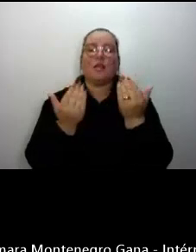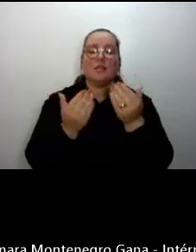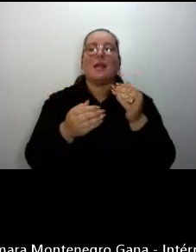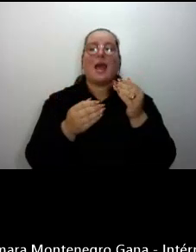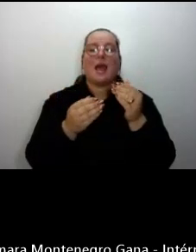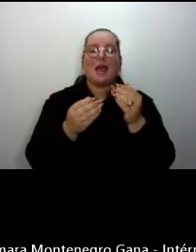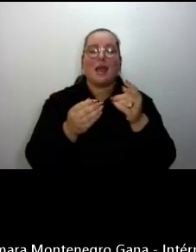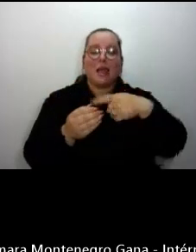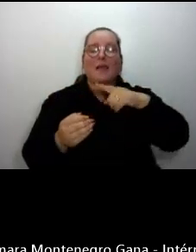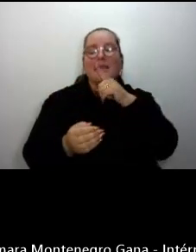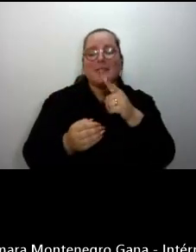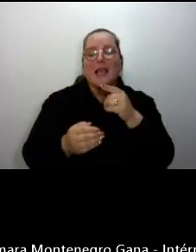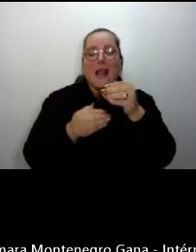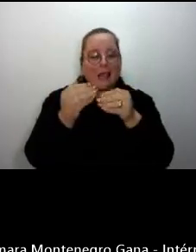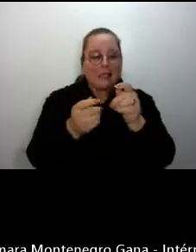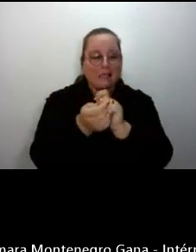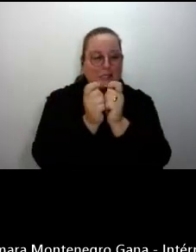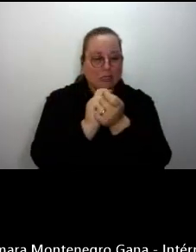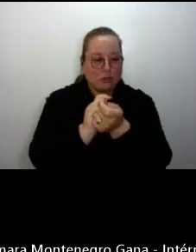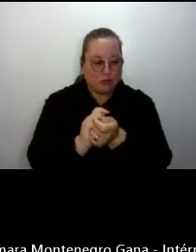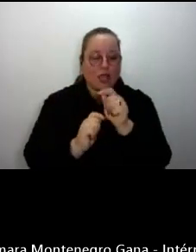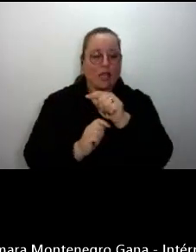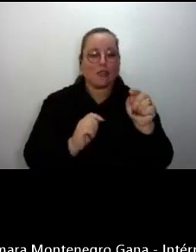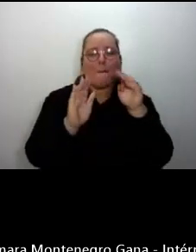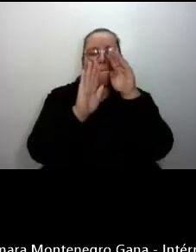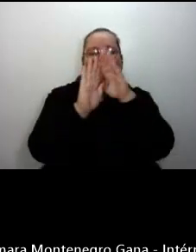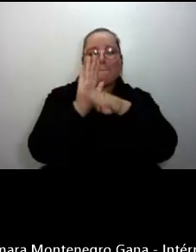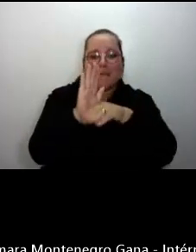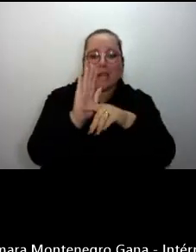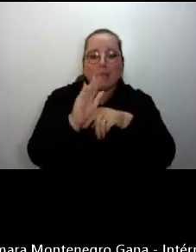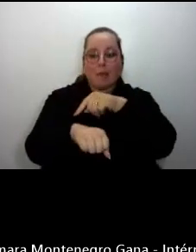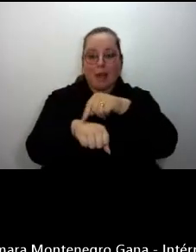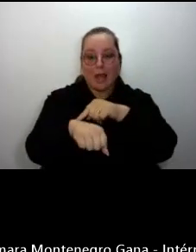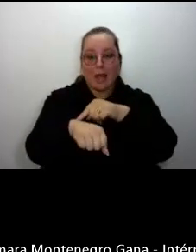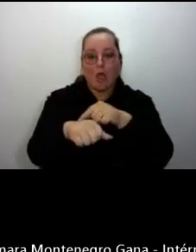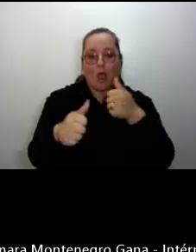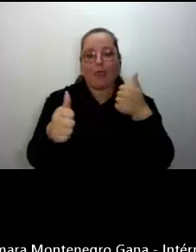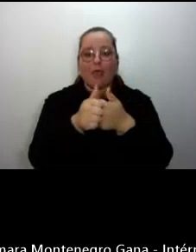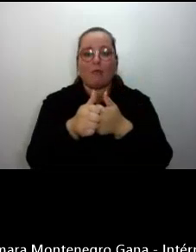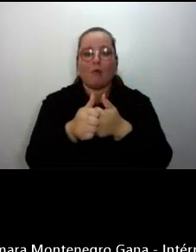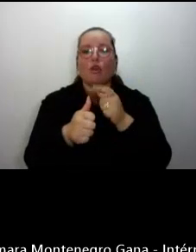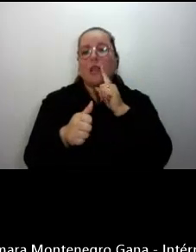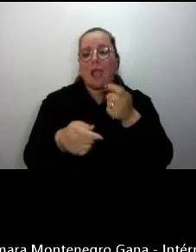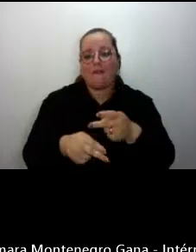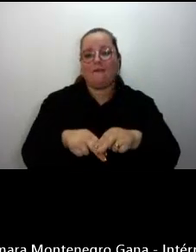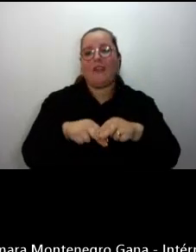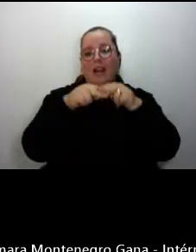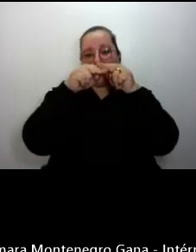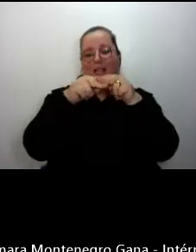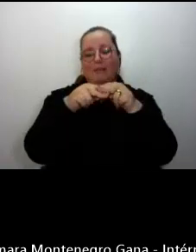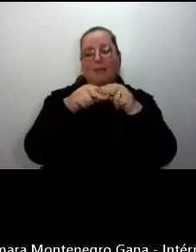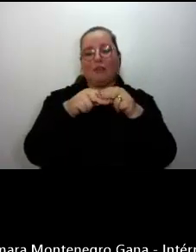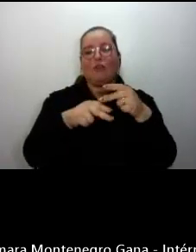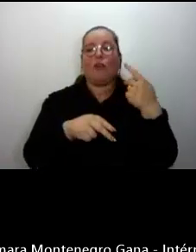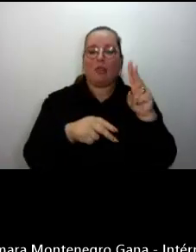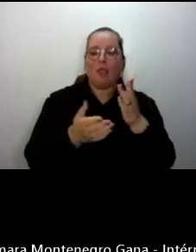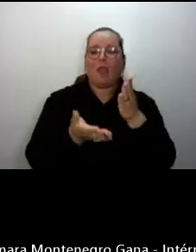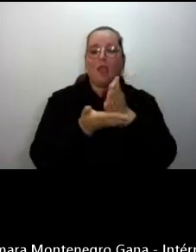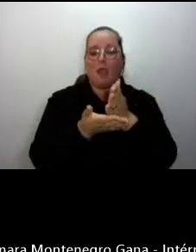transitorias, son el mínimo para que las horas de apoyo sean financiables, ¿cierto?, en los